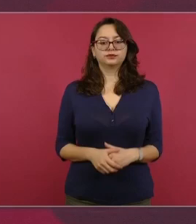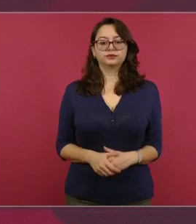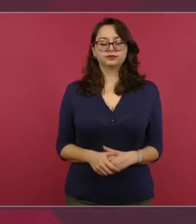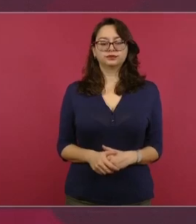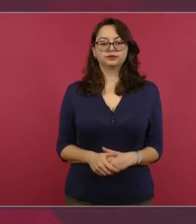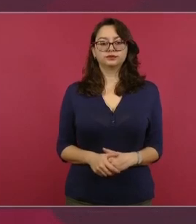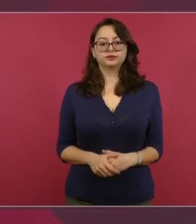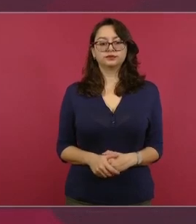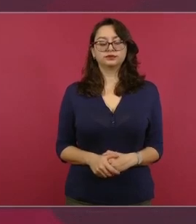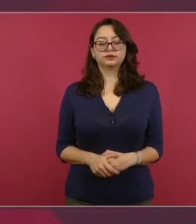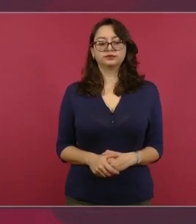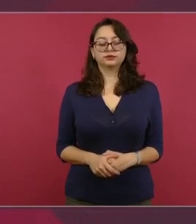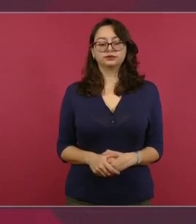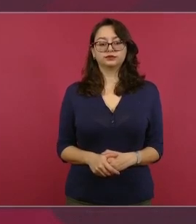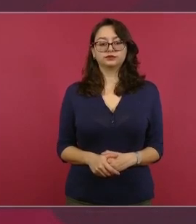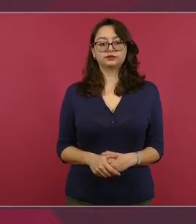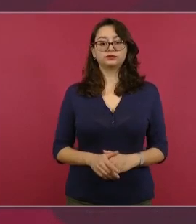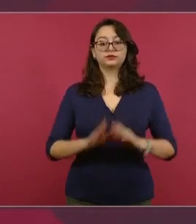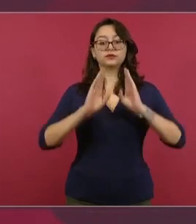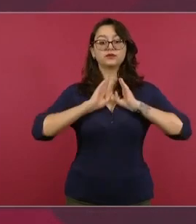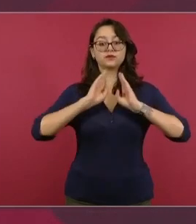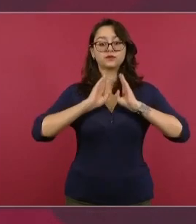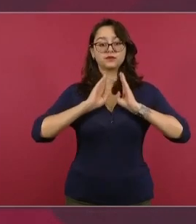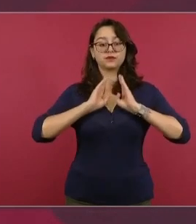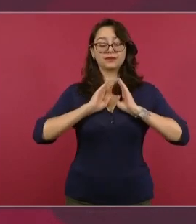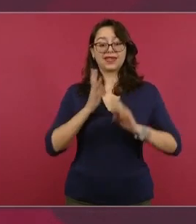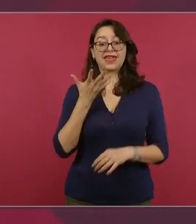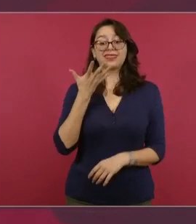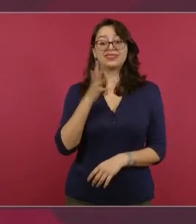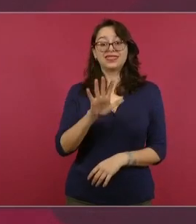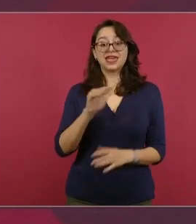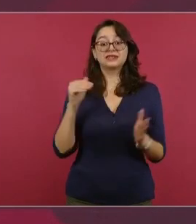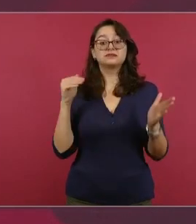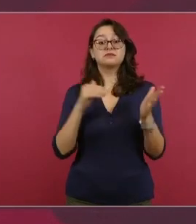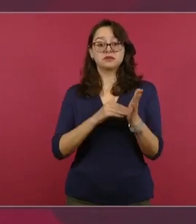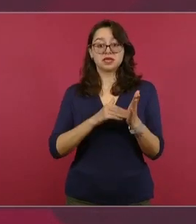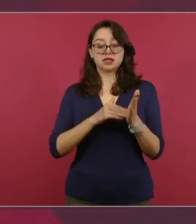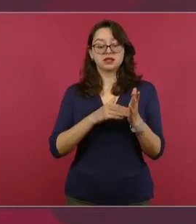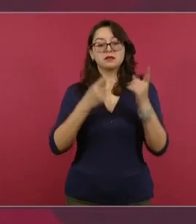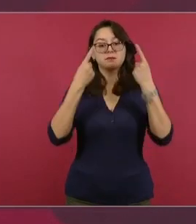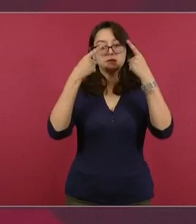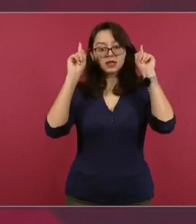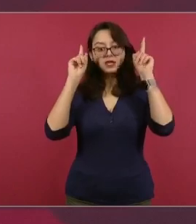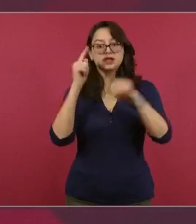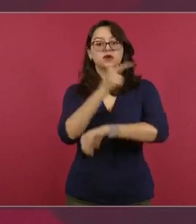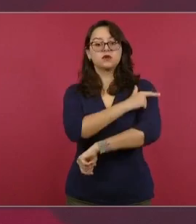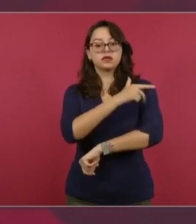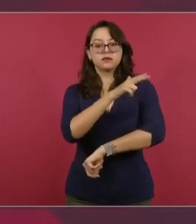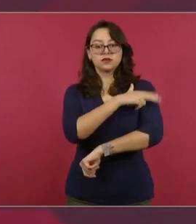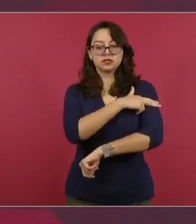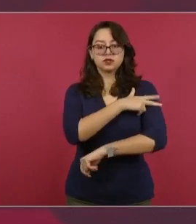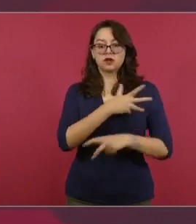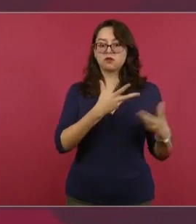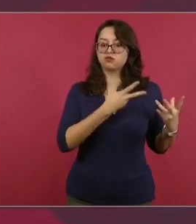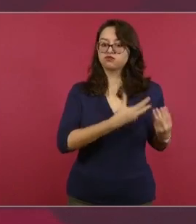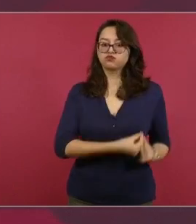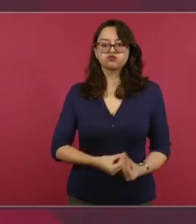alrededor de 10,000 elementos del Ejército, de la Marina, de la Guardia Nacional.